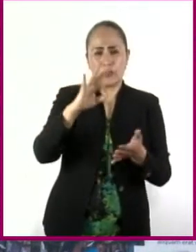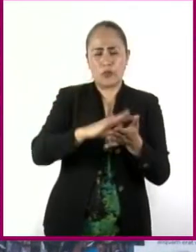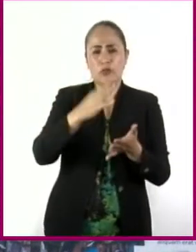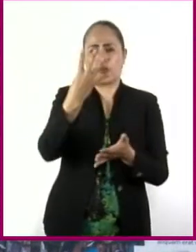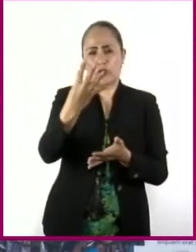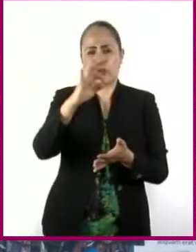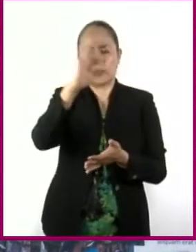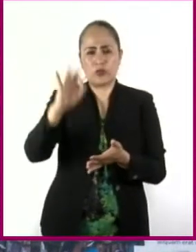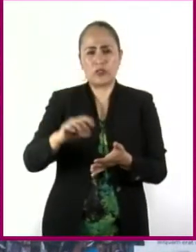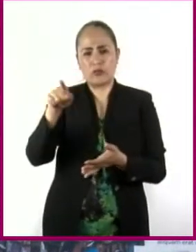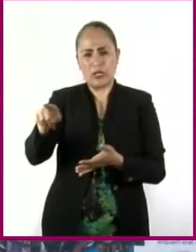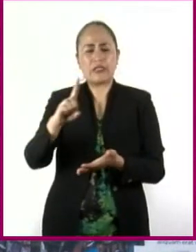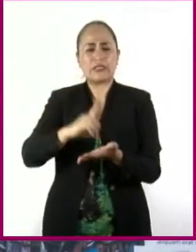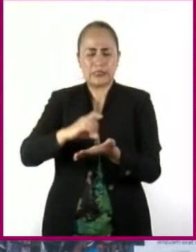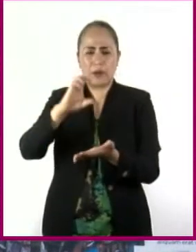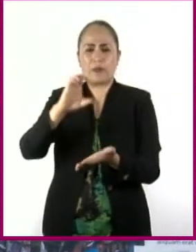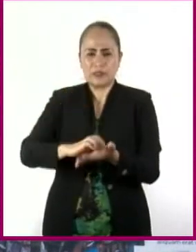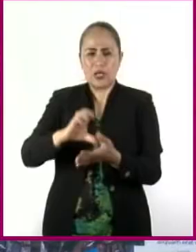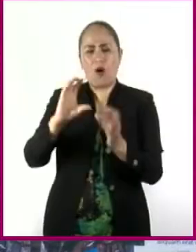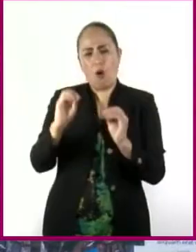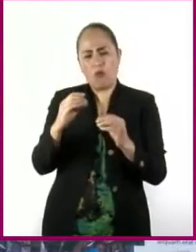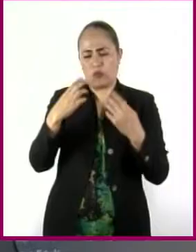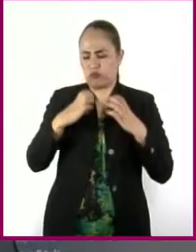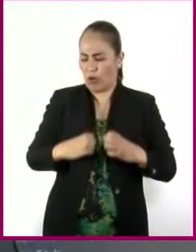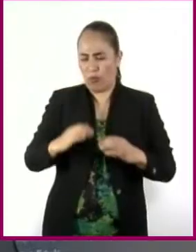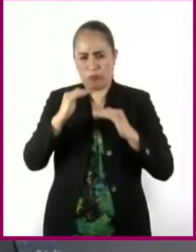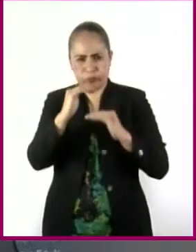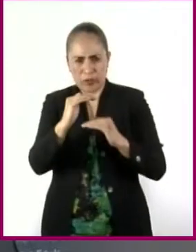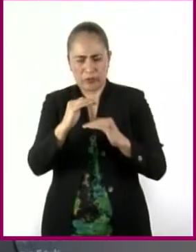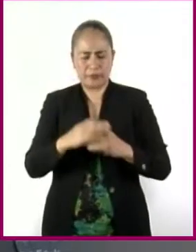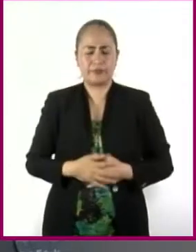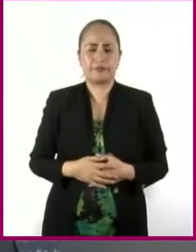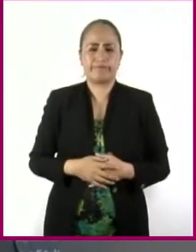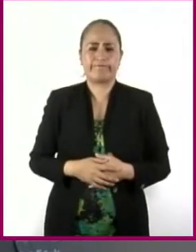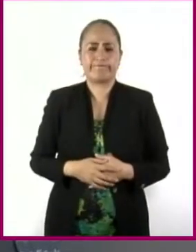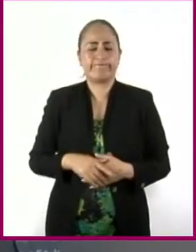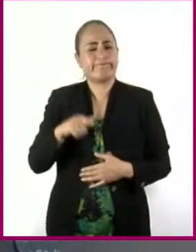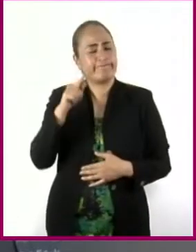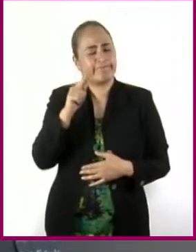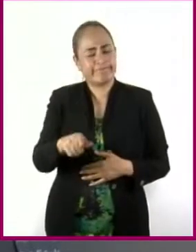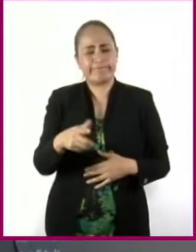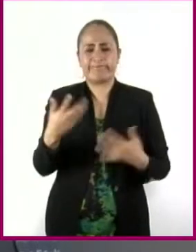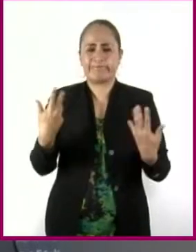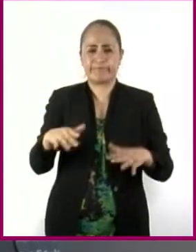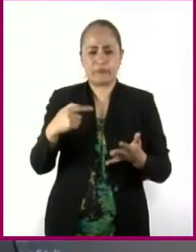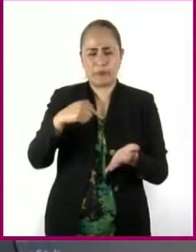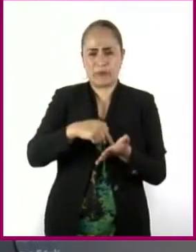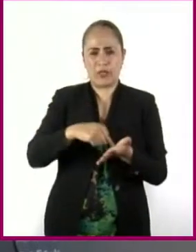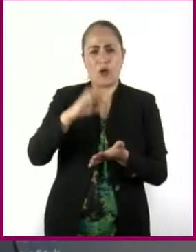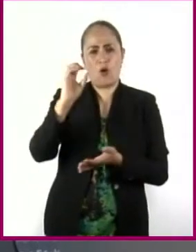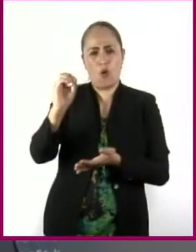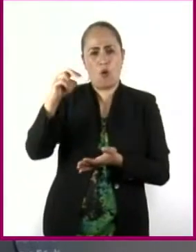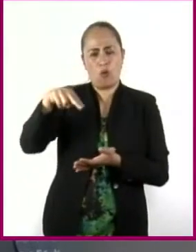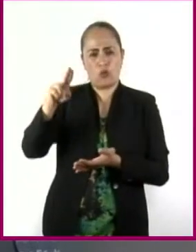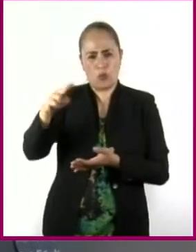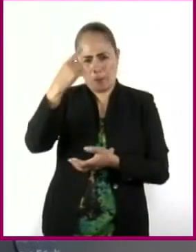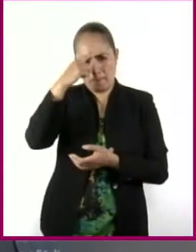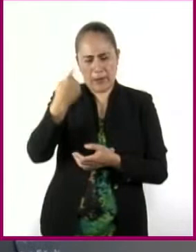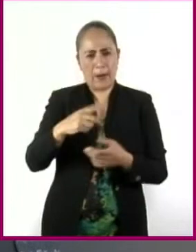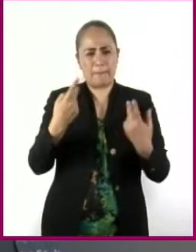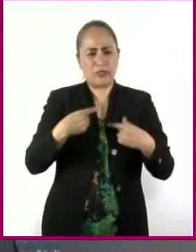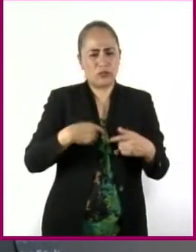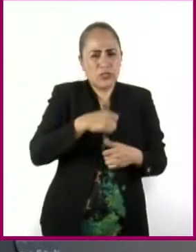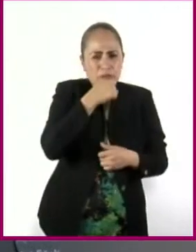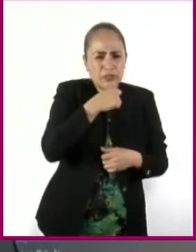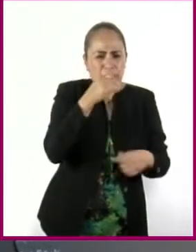69.4%, viven con una discapacidad o limitación. Uno de los principios fundamentales que establece la ONU en favor de los adultos